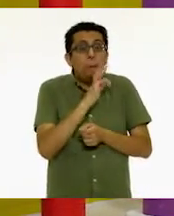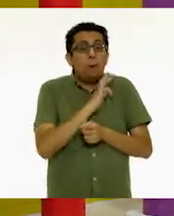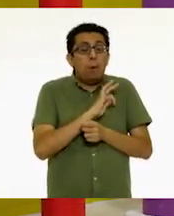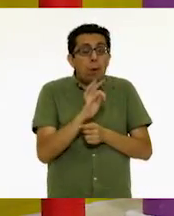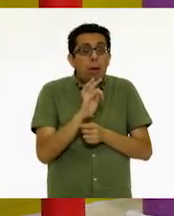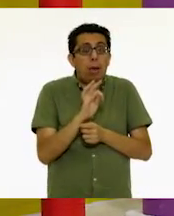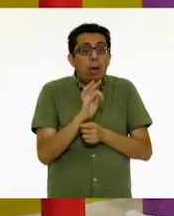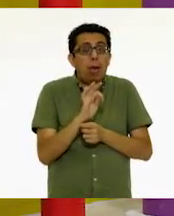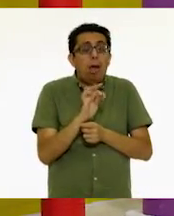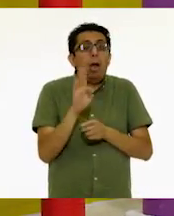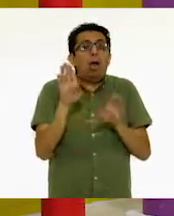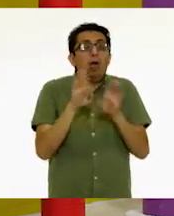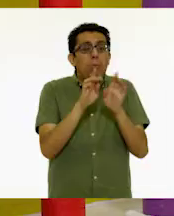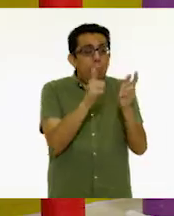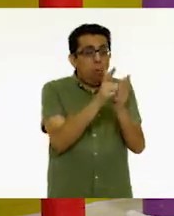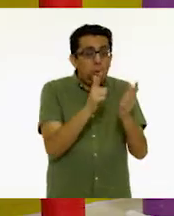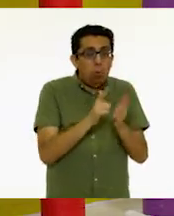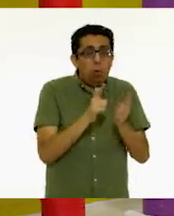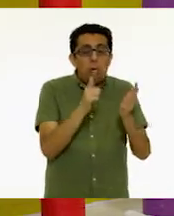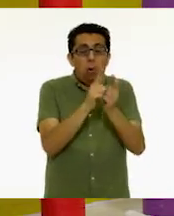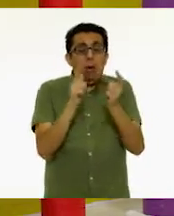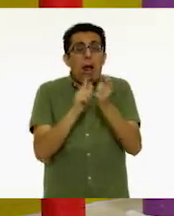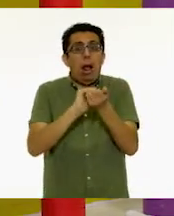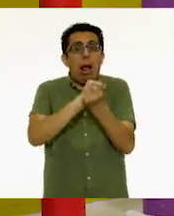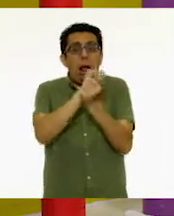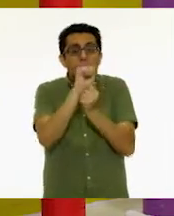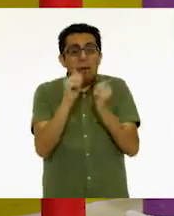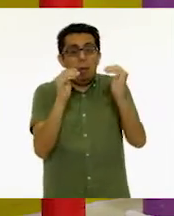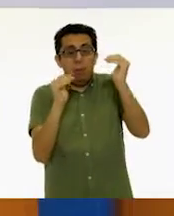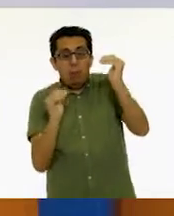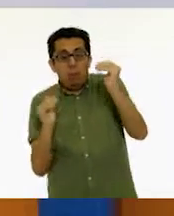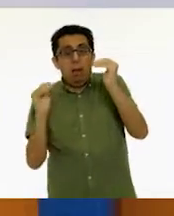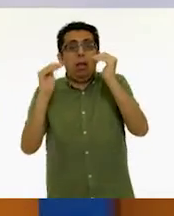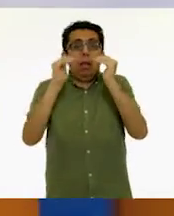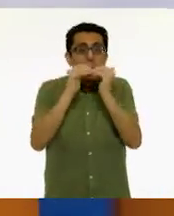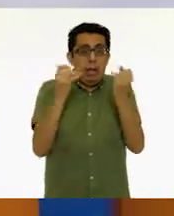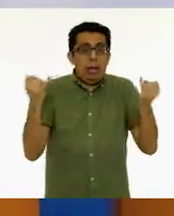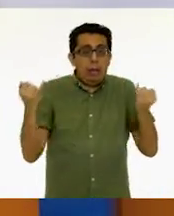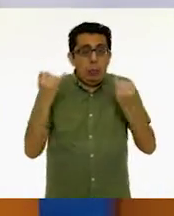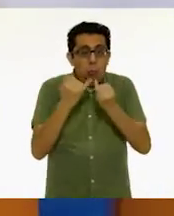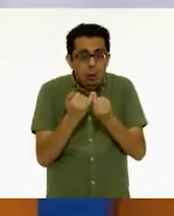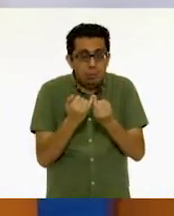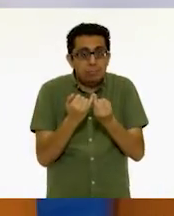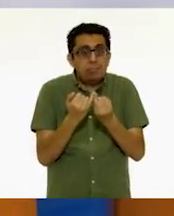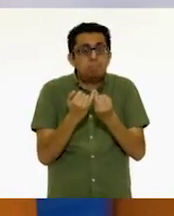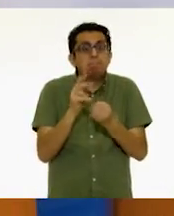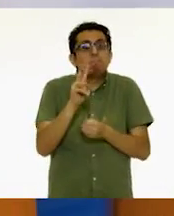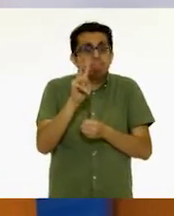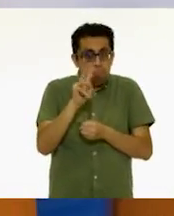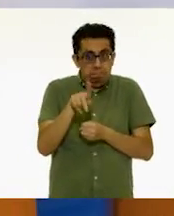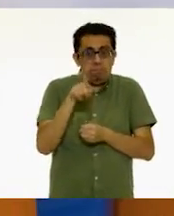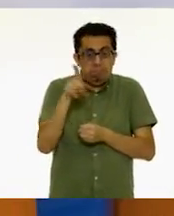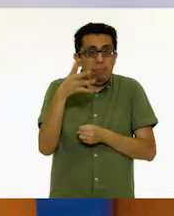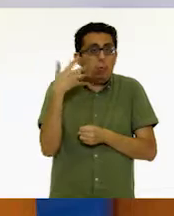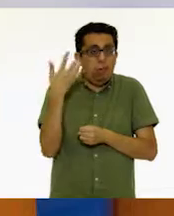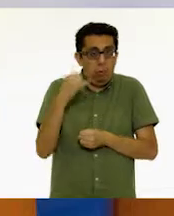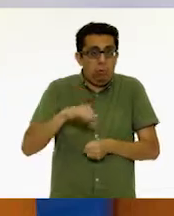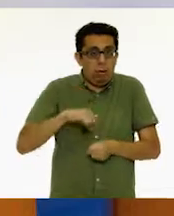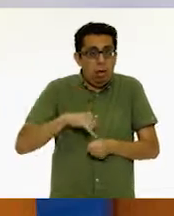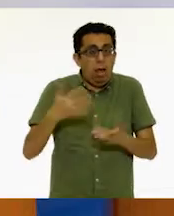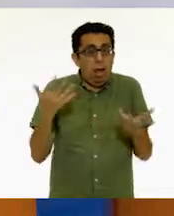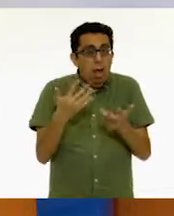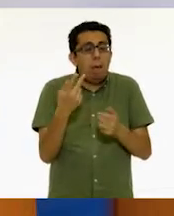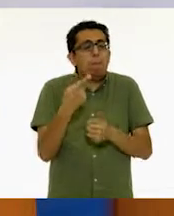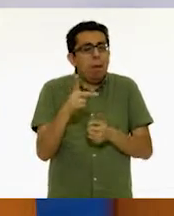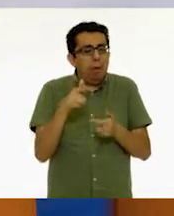cómo igualar colecciones. Me gustó mucho este video, además. Así es, estuvo muy interesante todo lo que hizo Gato. Pero